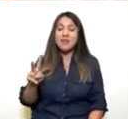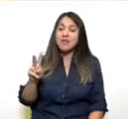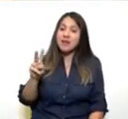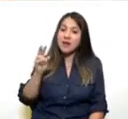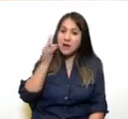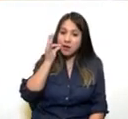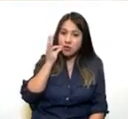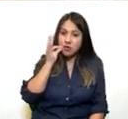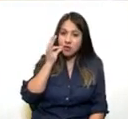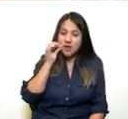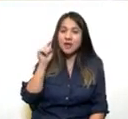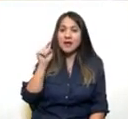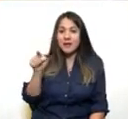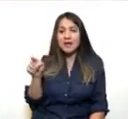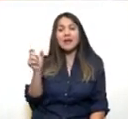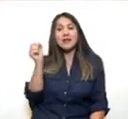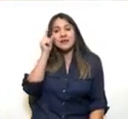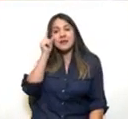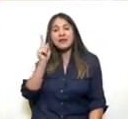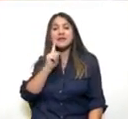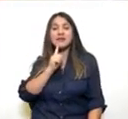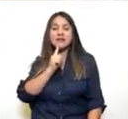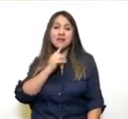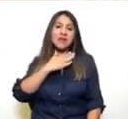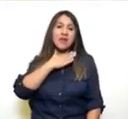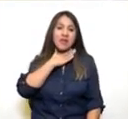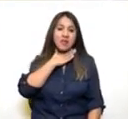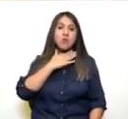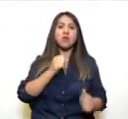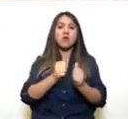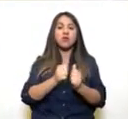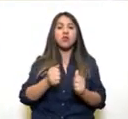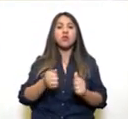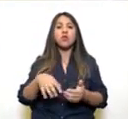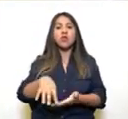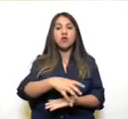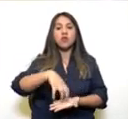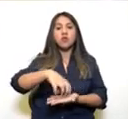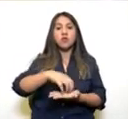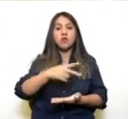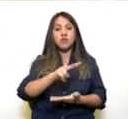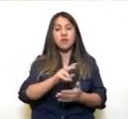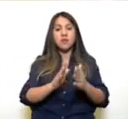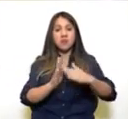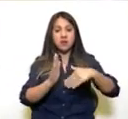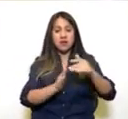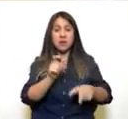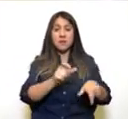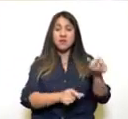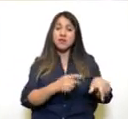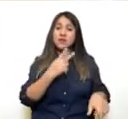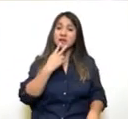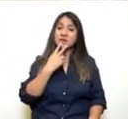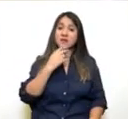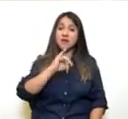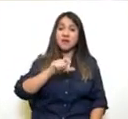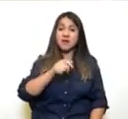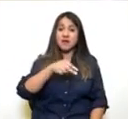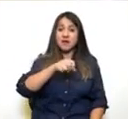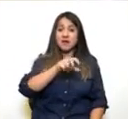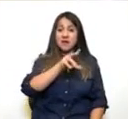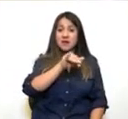alcalde las condes que tiene una deuda histórica con la comuna de la pintana la gente que vive en la ignacio carrera pinto